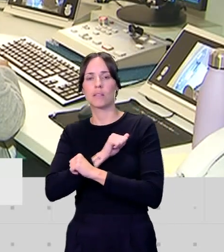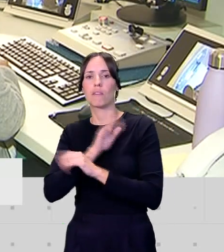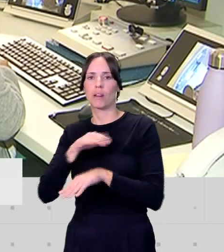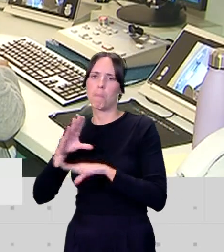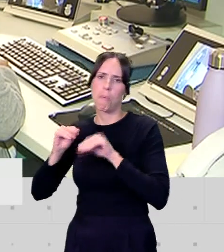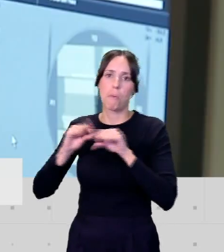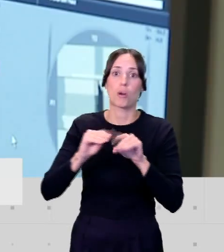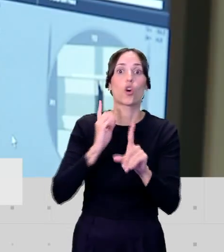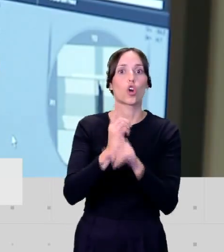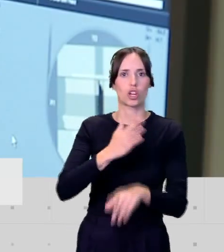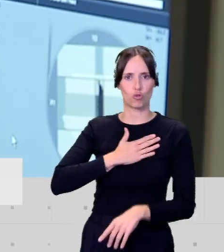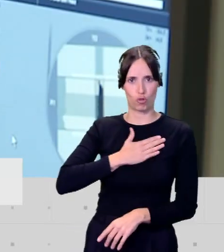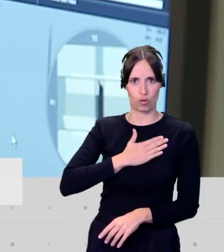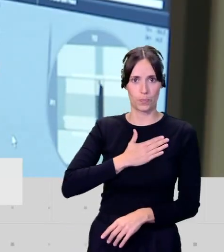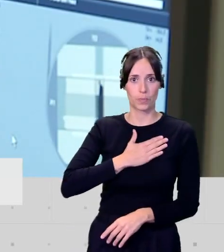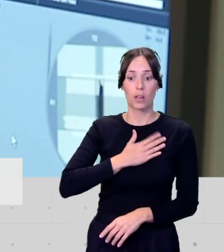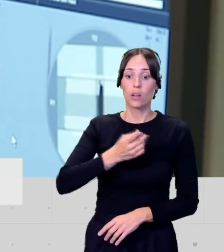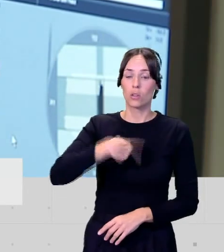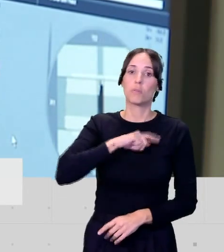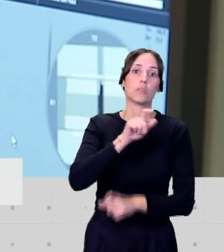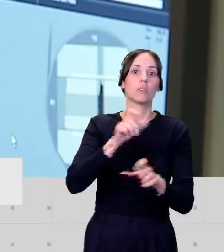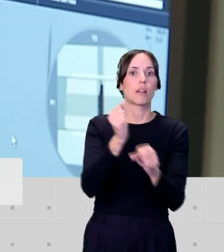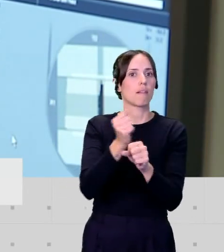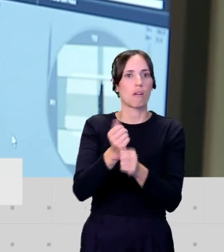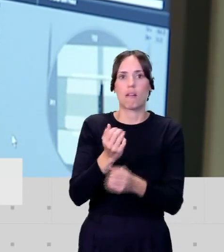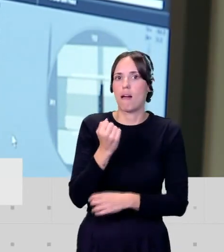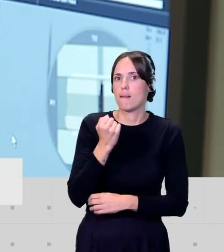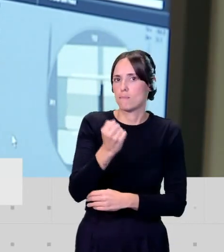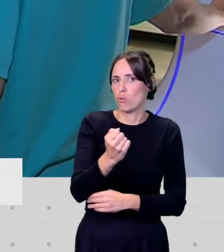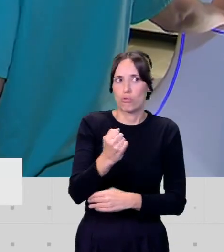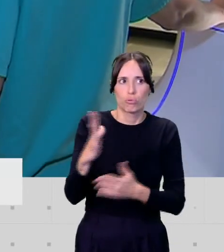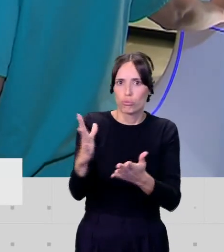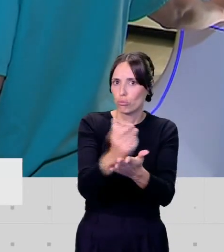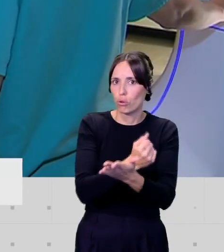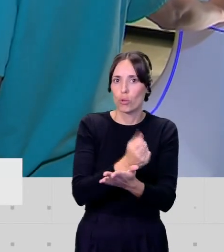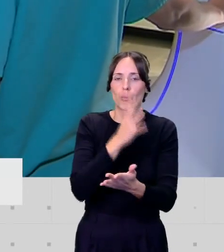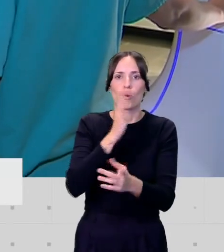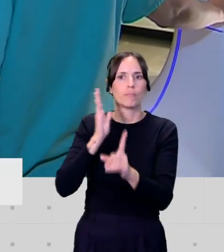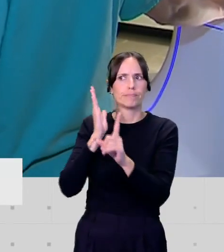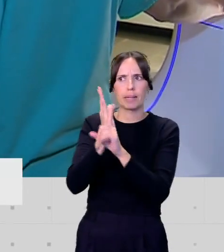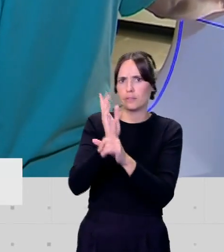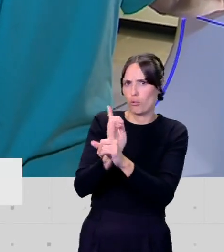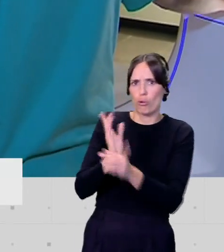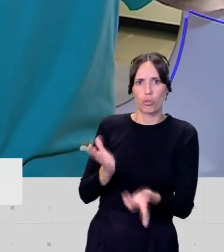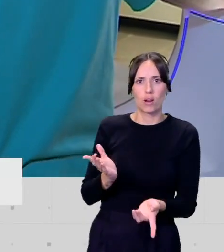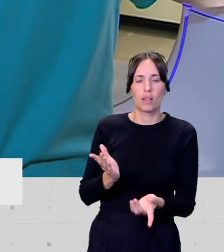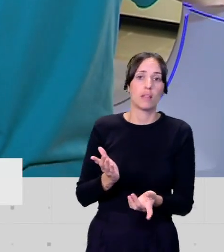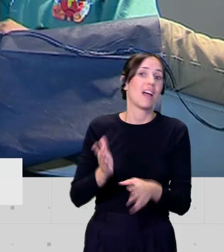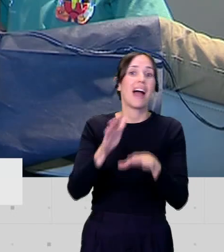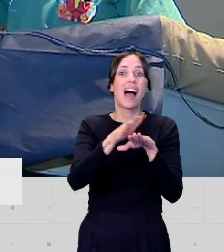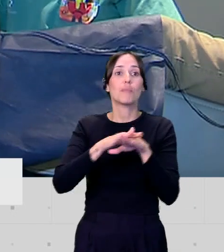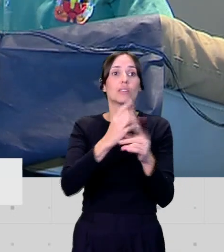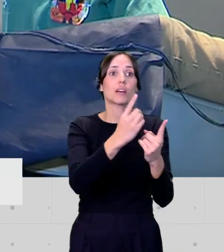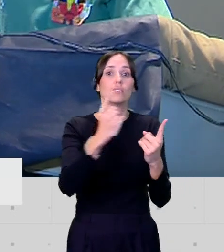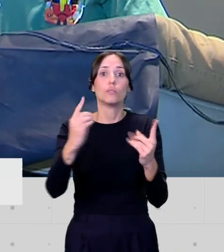nosotros. Nosotros a los trabajadores pues los apoyamos en todo lo que sea contra esas agresiones. Cada administración tiene que tener sus